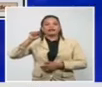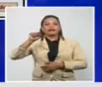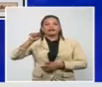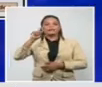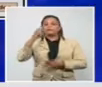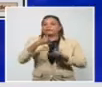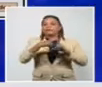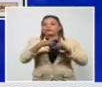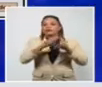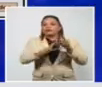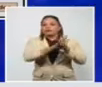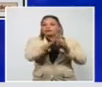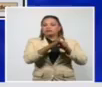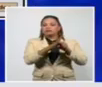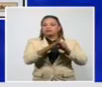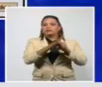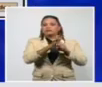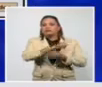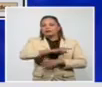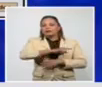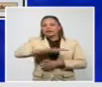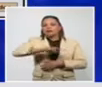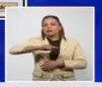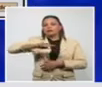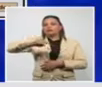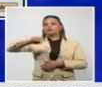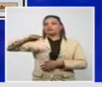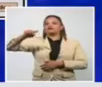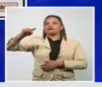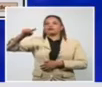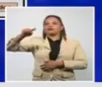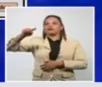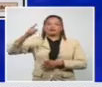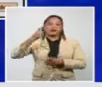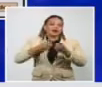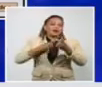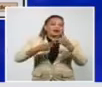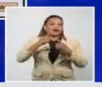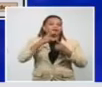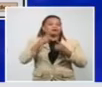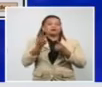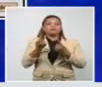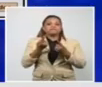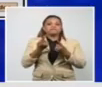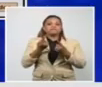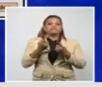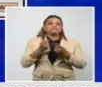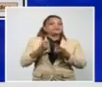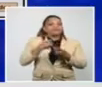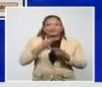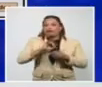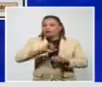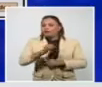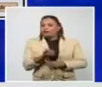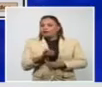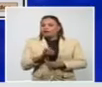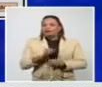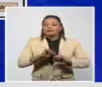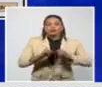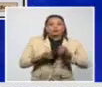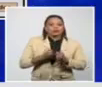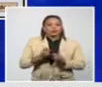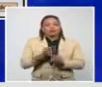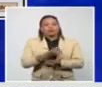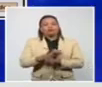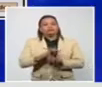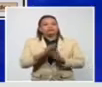se mantiene en incremento a pesar de todos los esfuerzos y las medidas que se vienen aplicando.